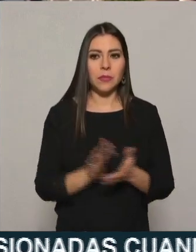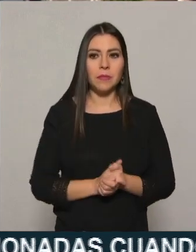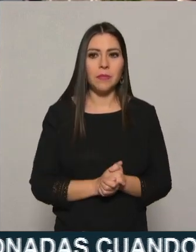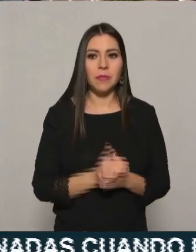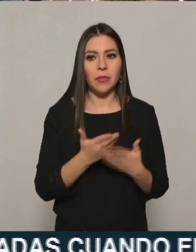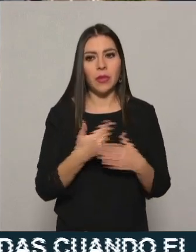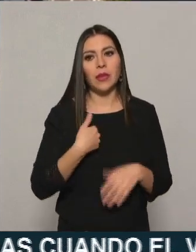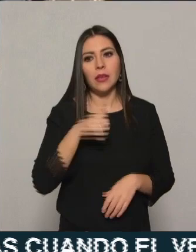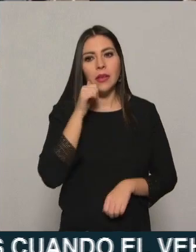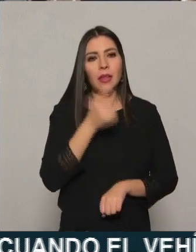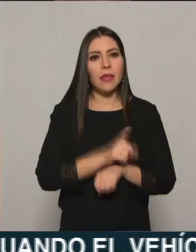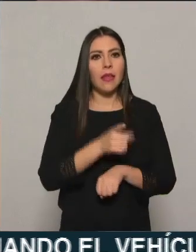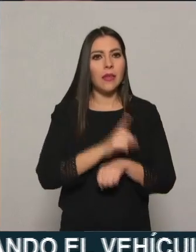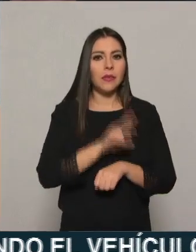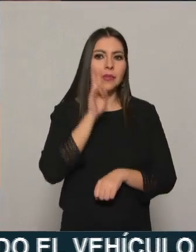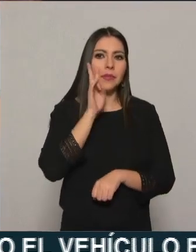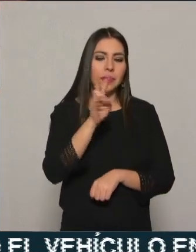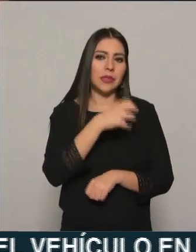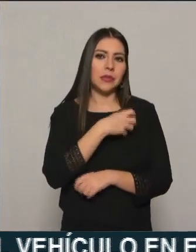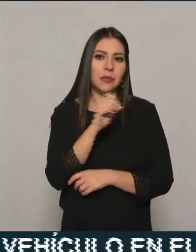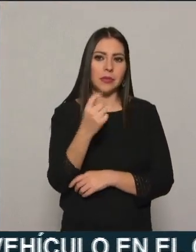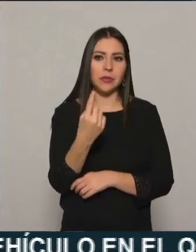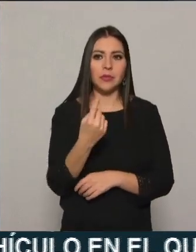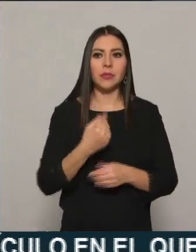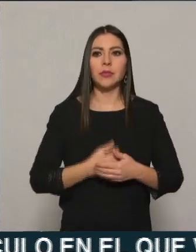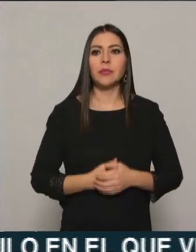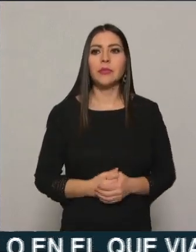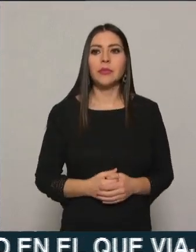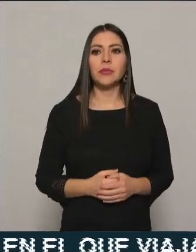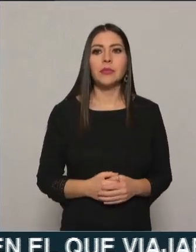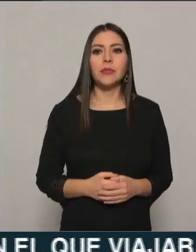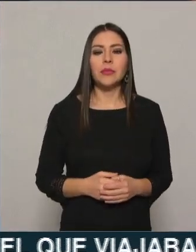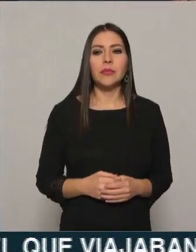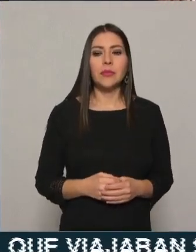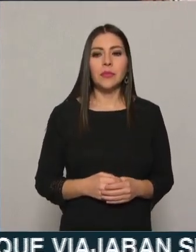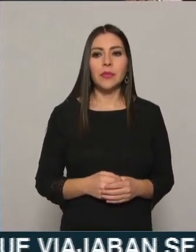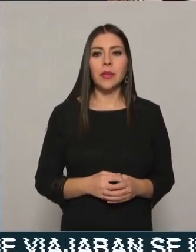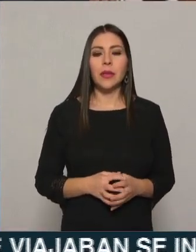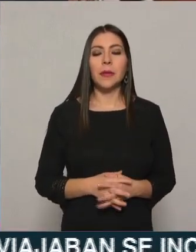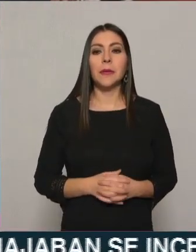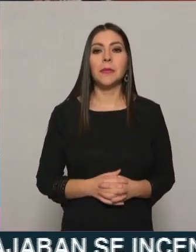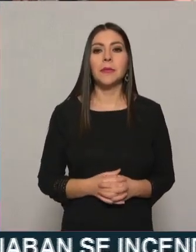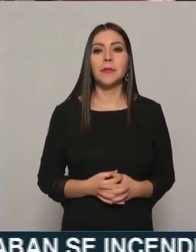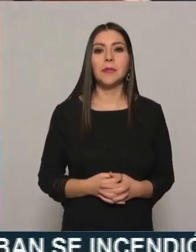sigo, ¿no? A diario, casi todos los días. En la cámara Manuel Hernández, para 21 Noticias, Enrique Muñiz.